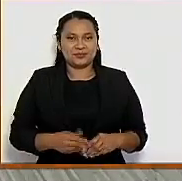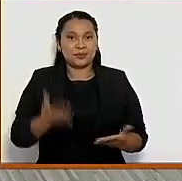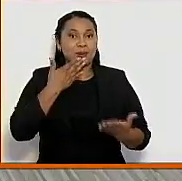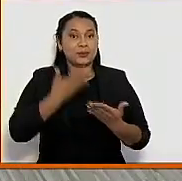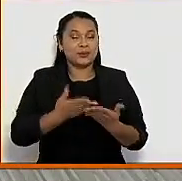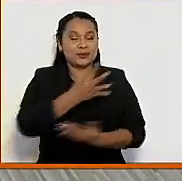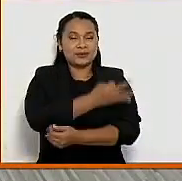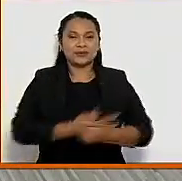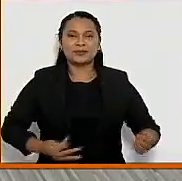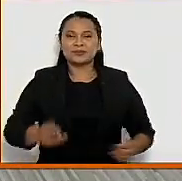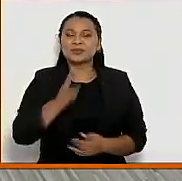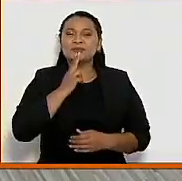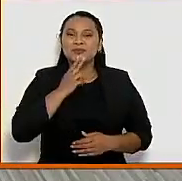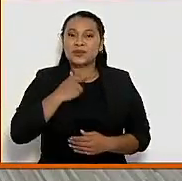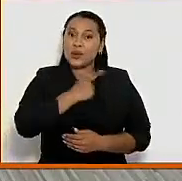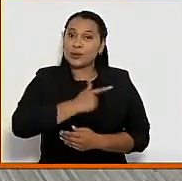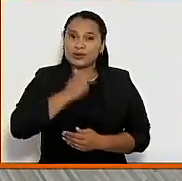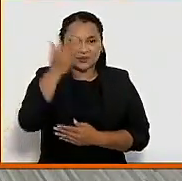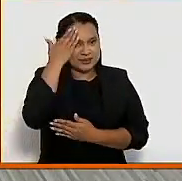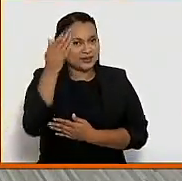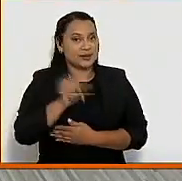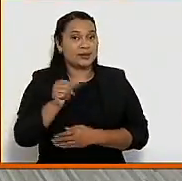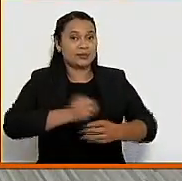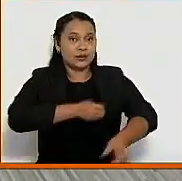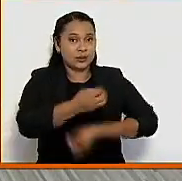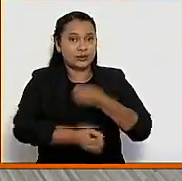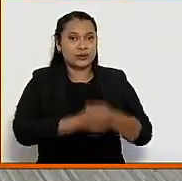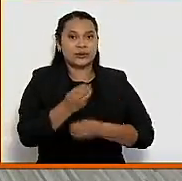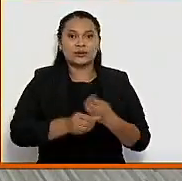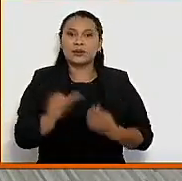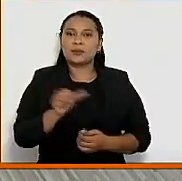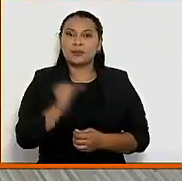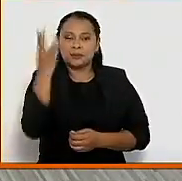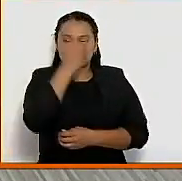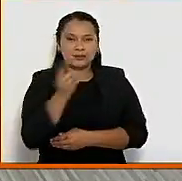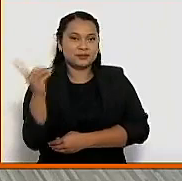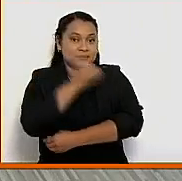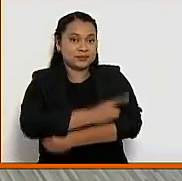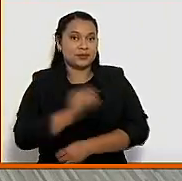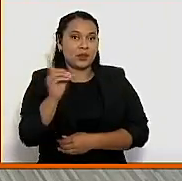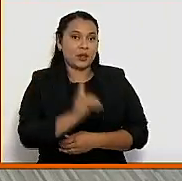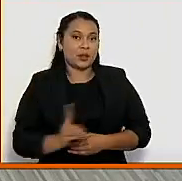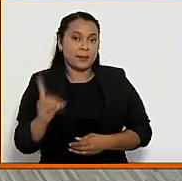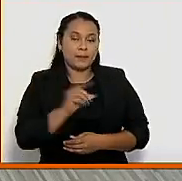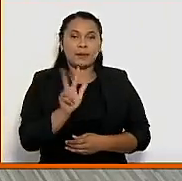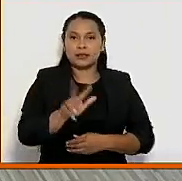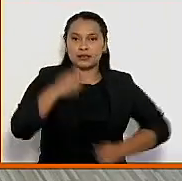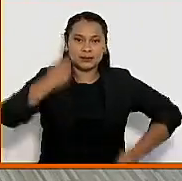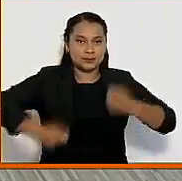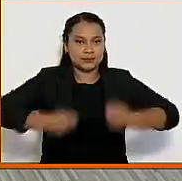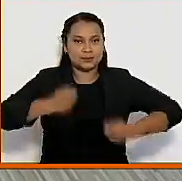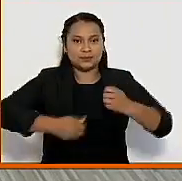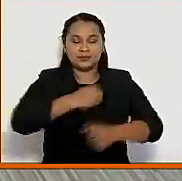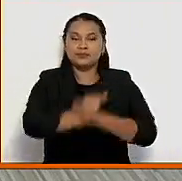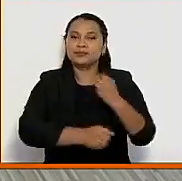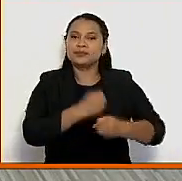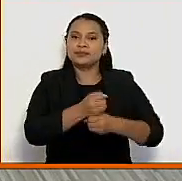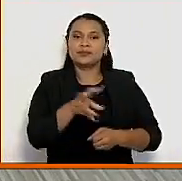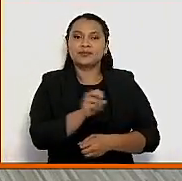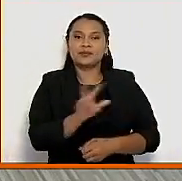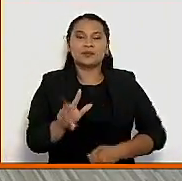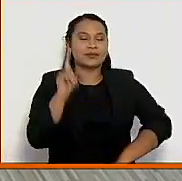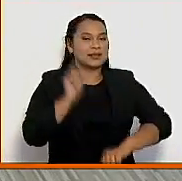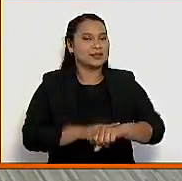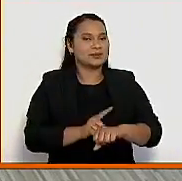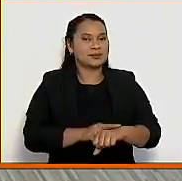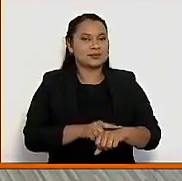Buenas tardes, Honduras. Qué placer saludarlos en un sorteo más en este hermoso día de domingo 3 de septiembre del año 2023. En este momento, el reloj